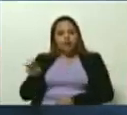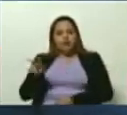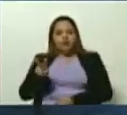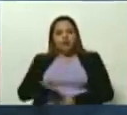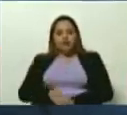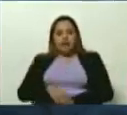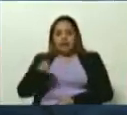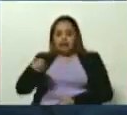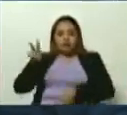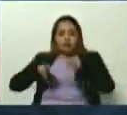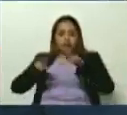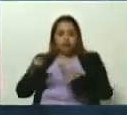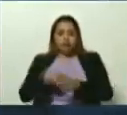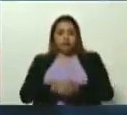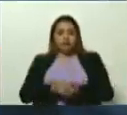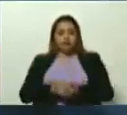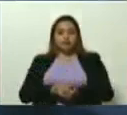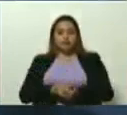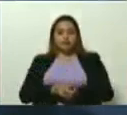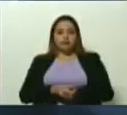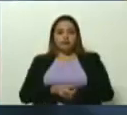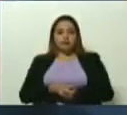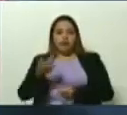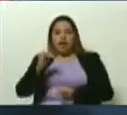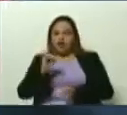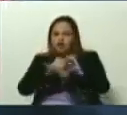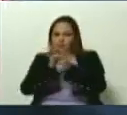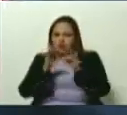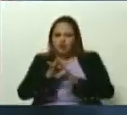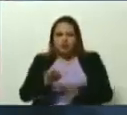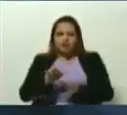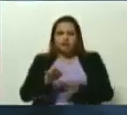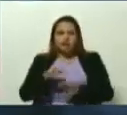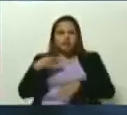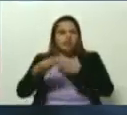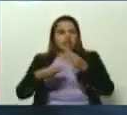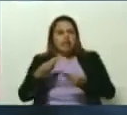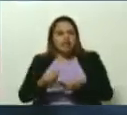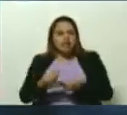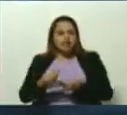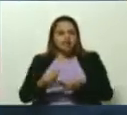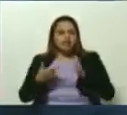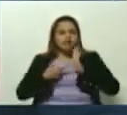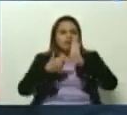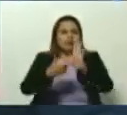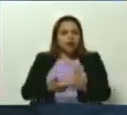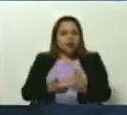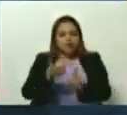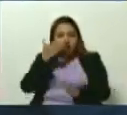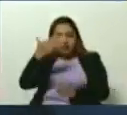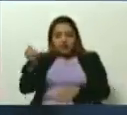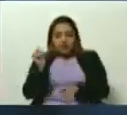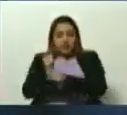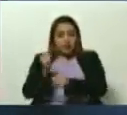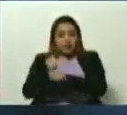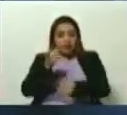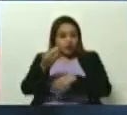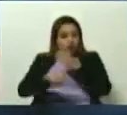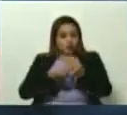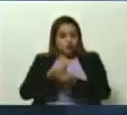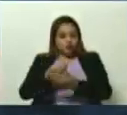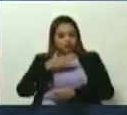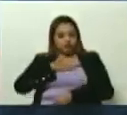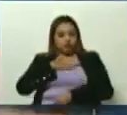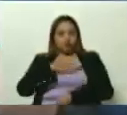Esta exposición es una manera de rendir cuentas ante una gestión nuestra,